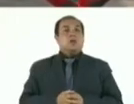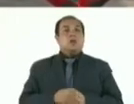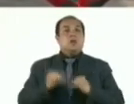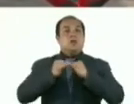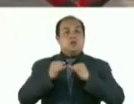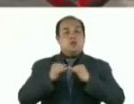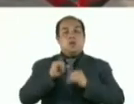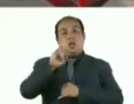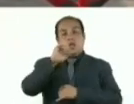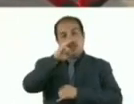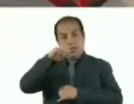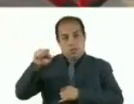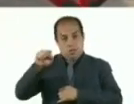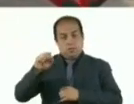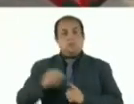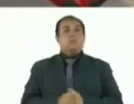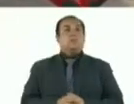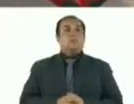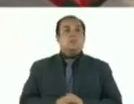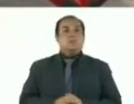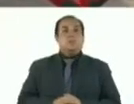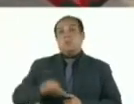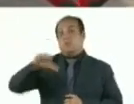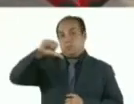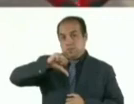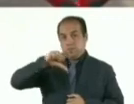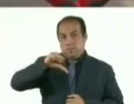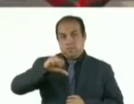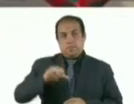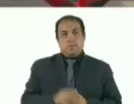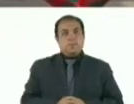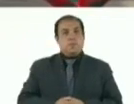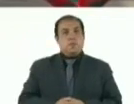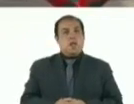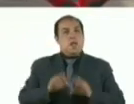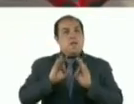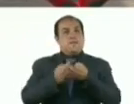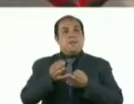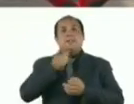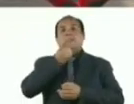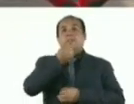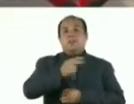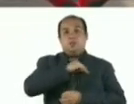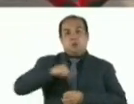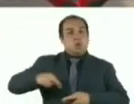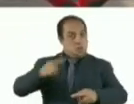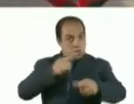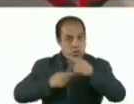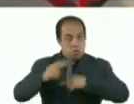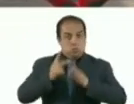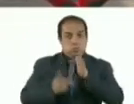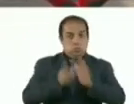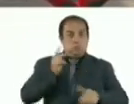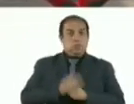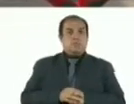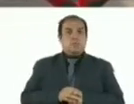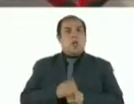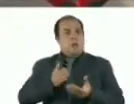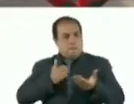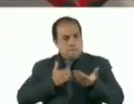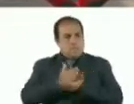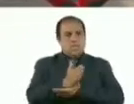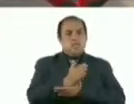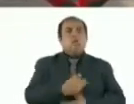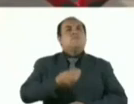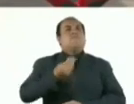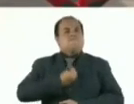Instituto Mexicano del Seguro Social. Hoy es la forma de decir que estamos de vuelta, que superamos la prueba, que